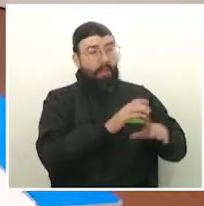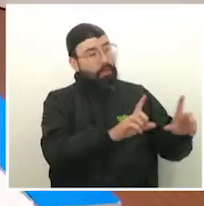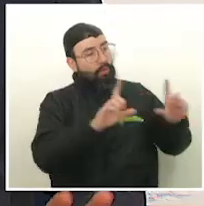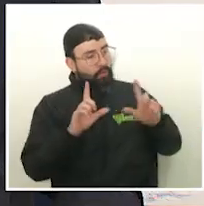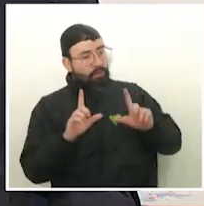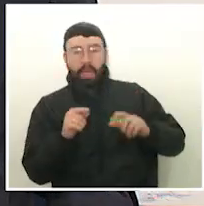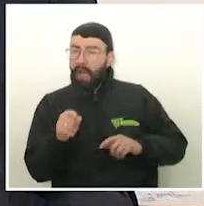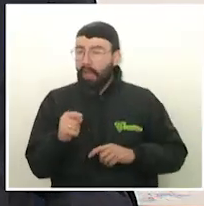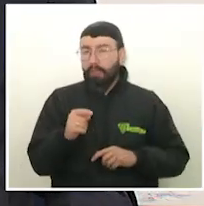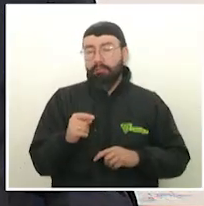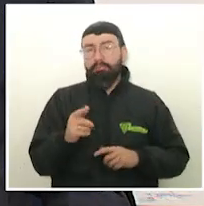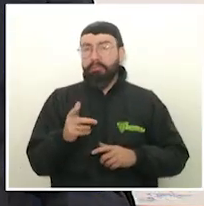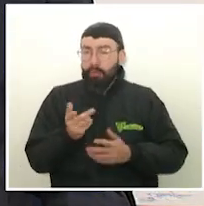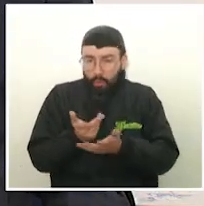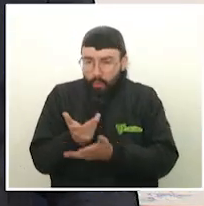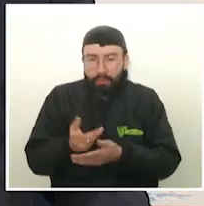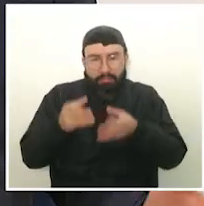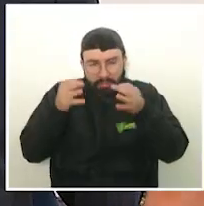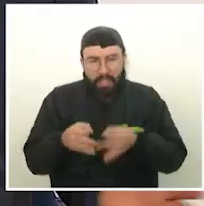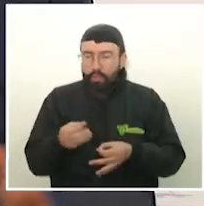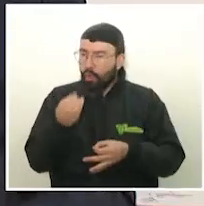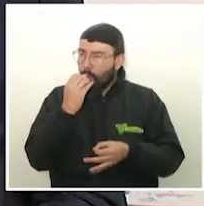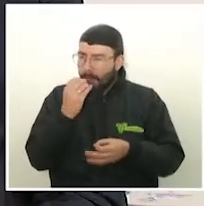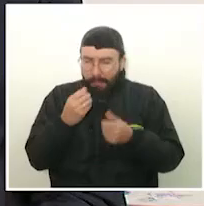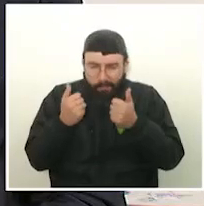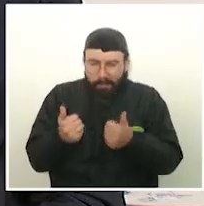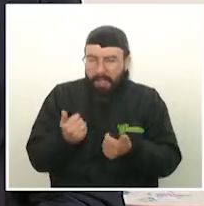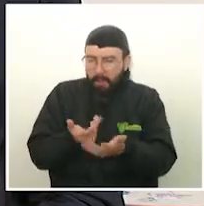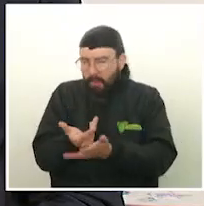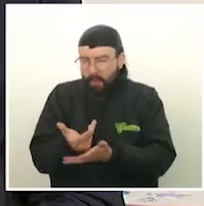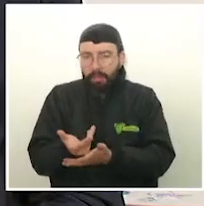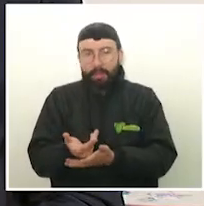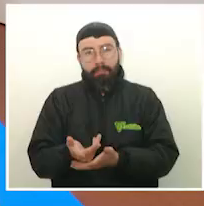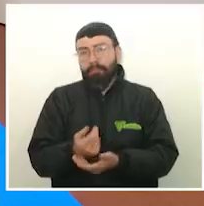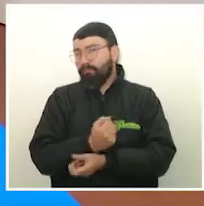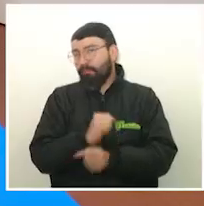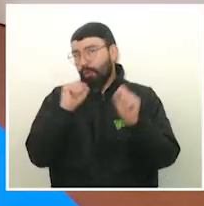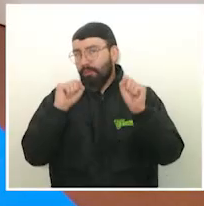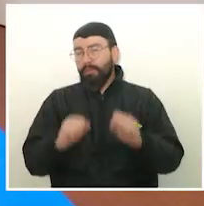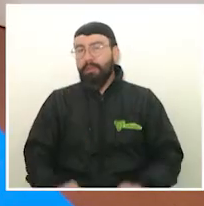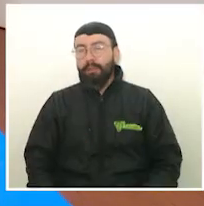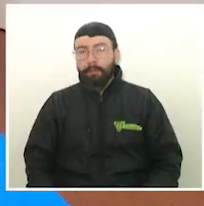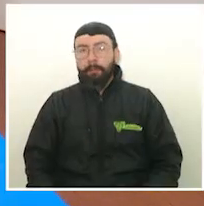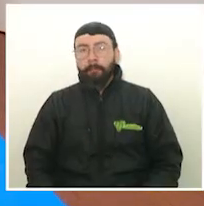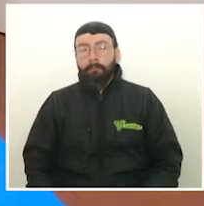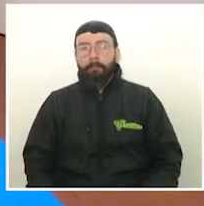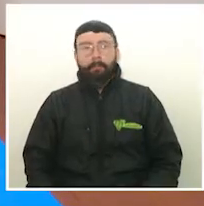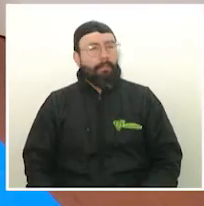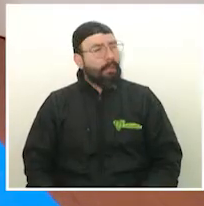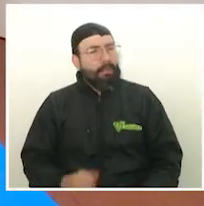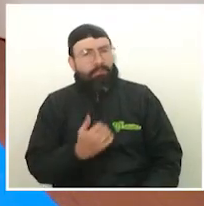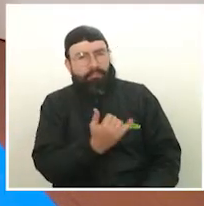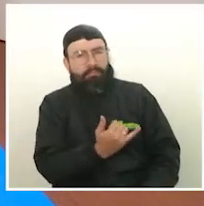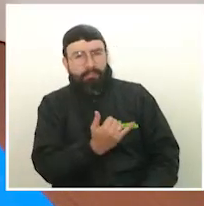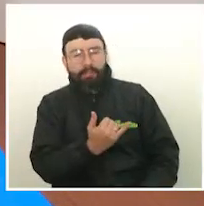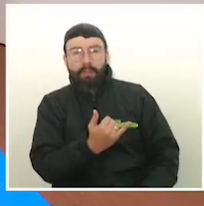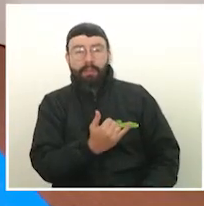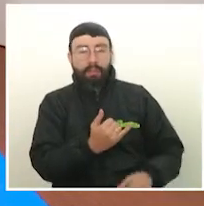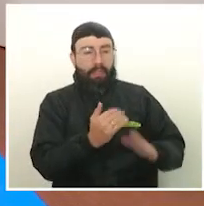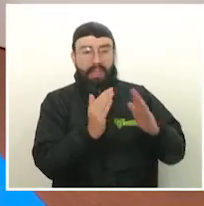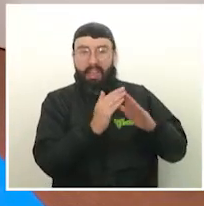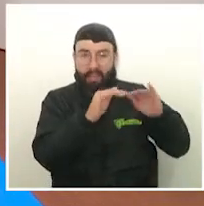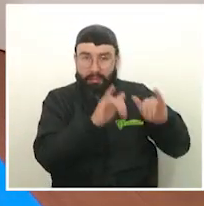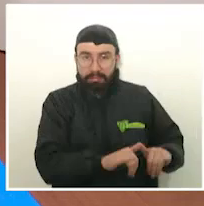liviano, coma balanceado, pues es imposible poder aliviar a un paciente. Los alimentos que más se consumieron durante esta cuarentena